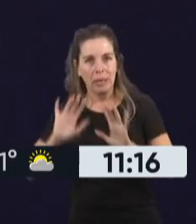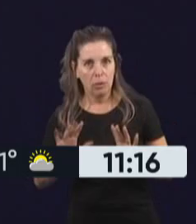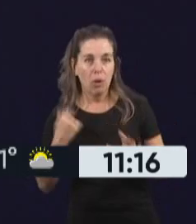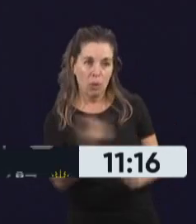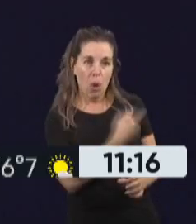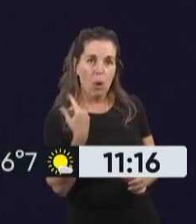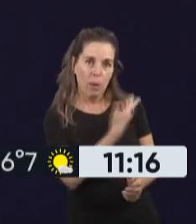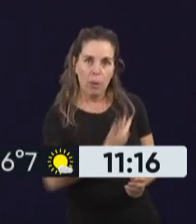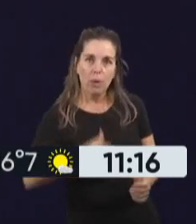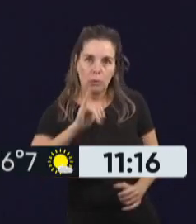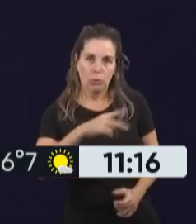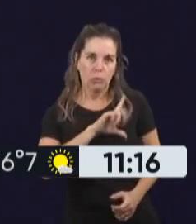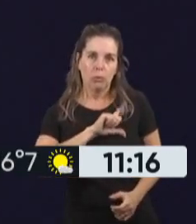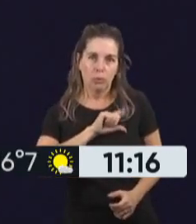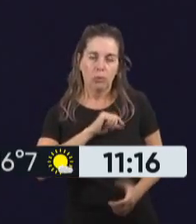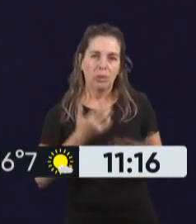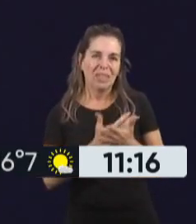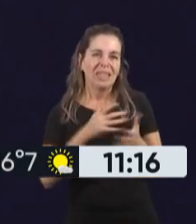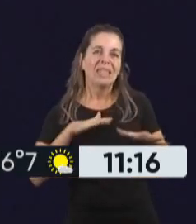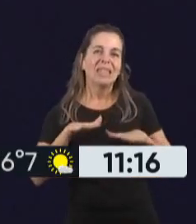consternados, por supuesto, por la